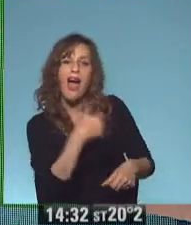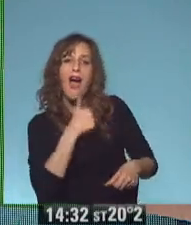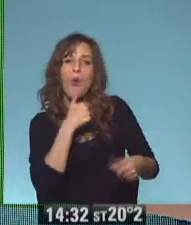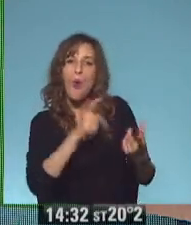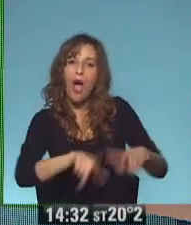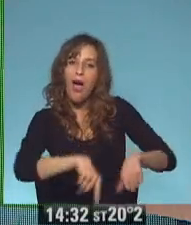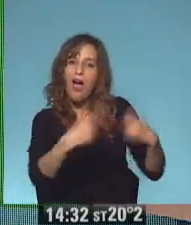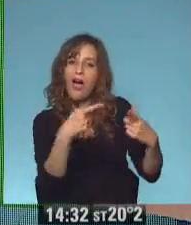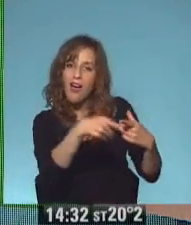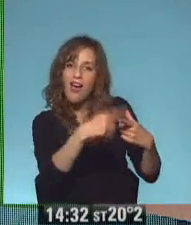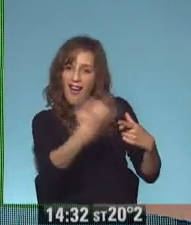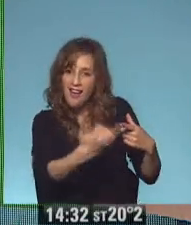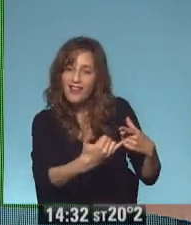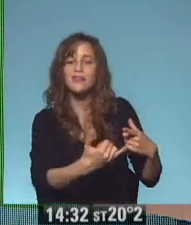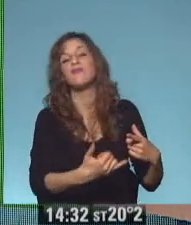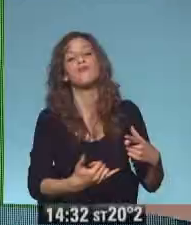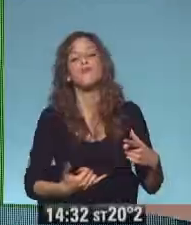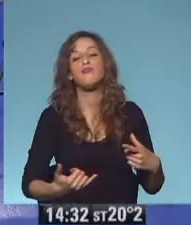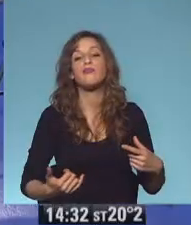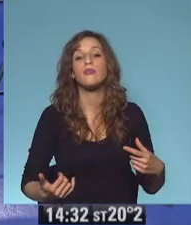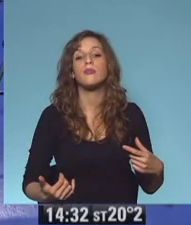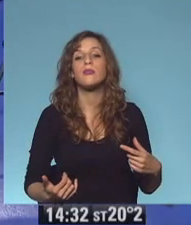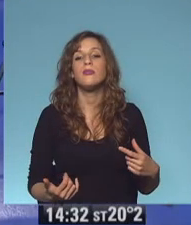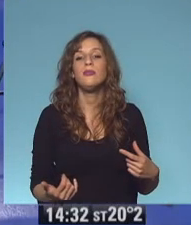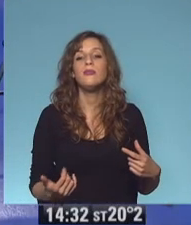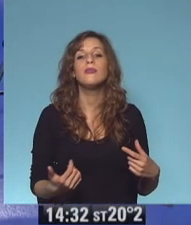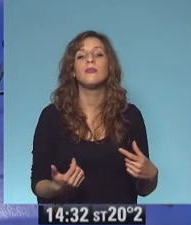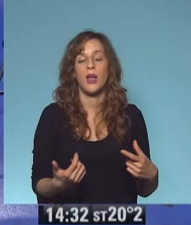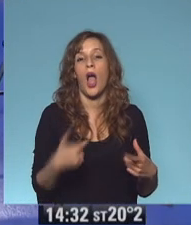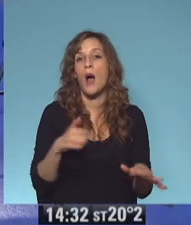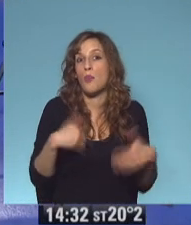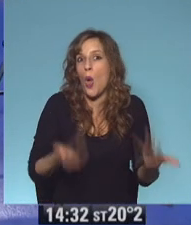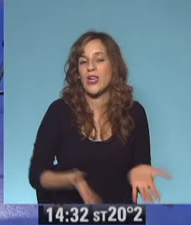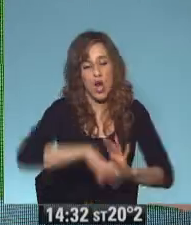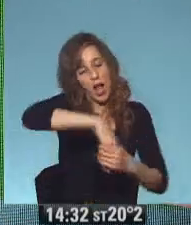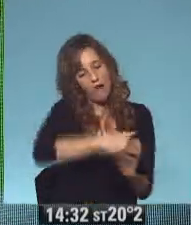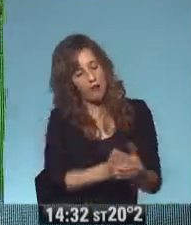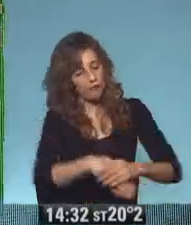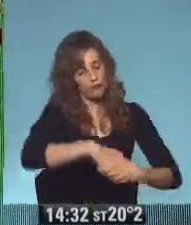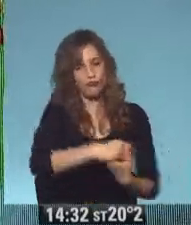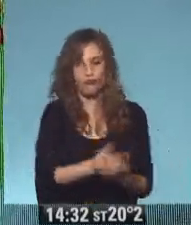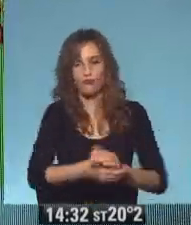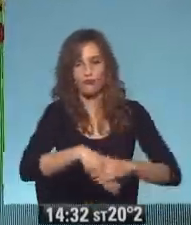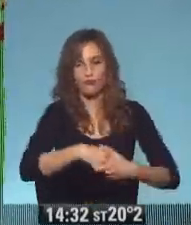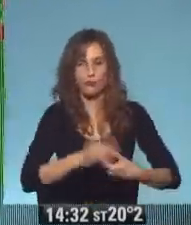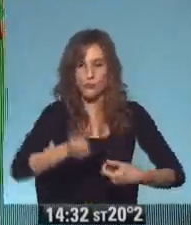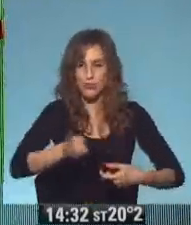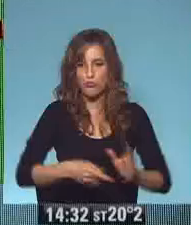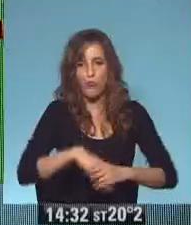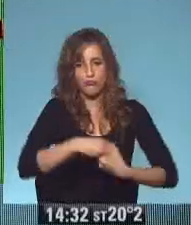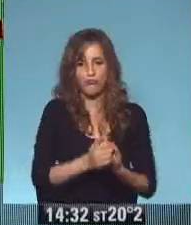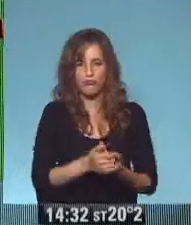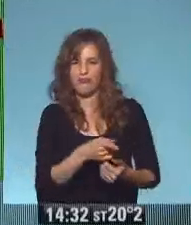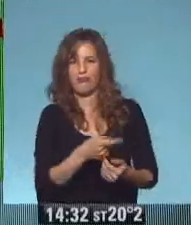doblar con la mano que escribo. Llego a la fuente, me lavo las manos, porque hay que lavarse las manos. Así, la